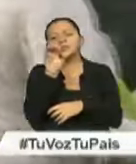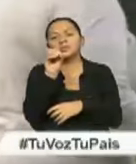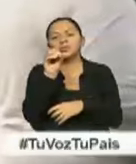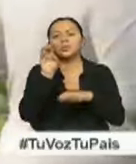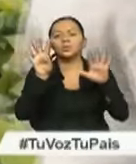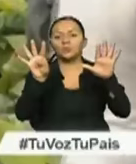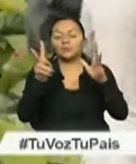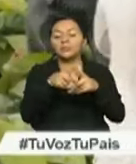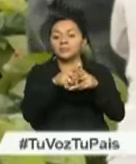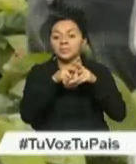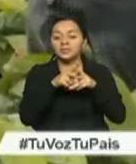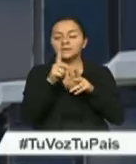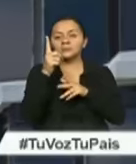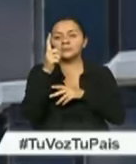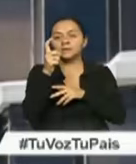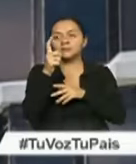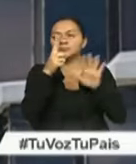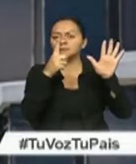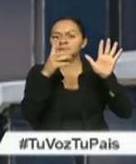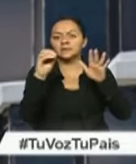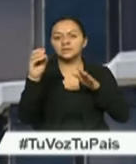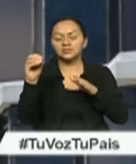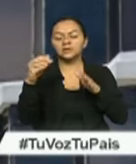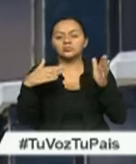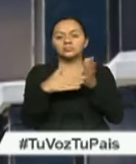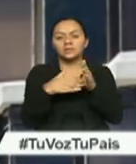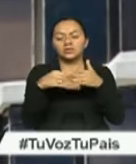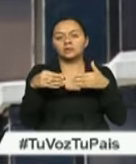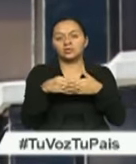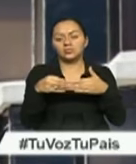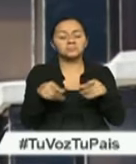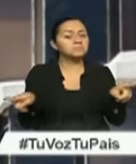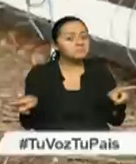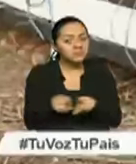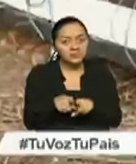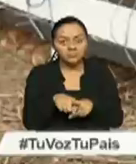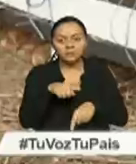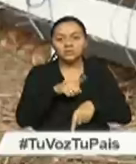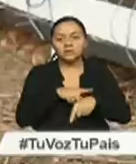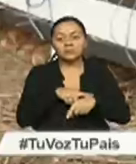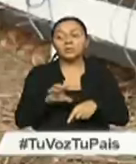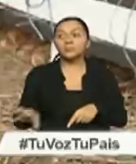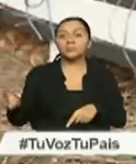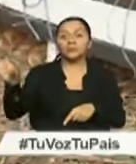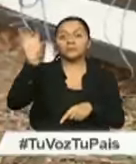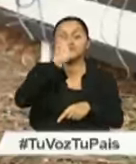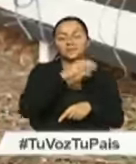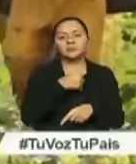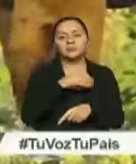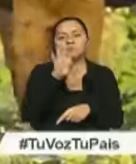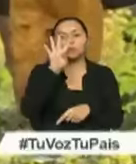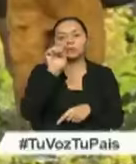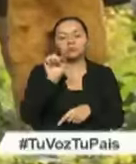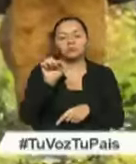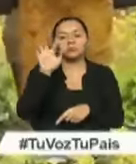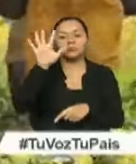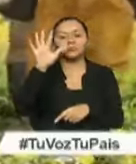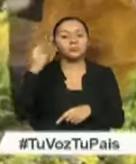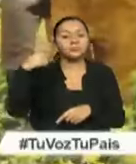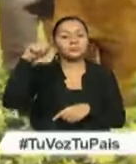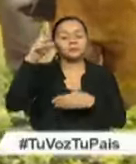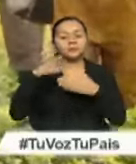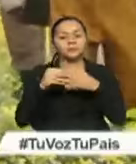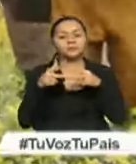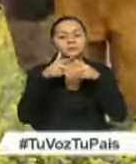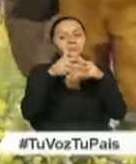créditos por 660 mil dólares. En este mismo periodo, toda la provincia ha recibido 4.5 millones de dólares